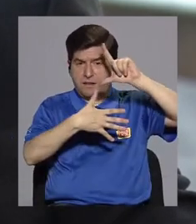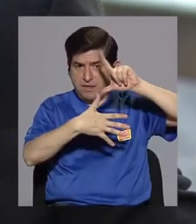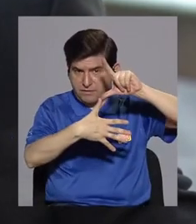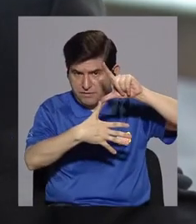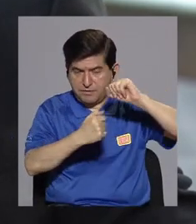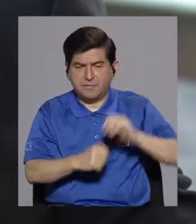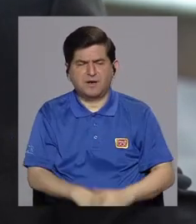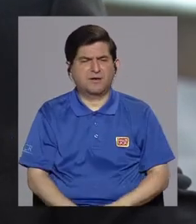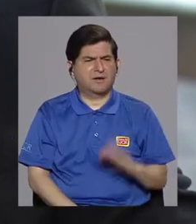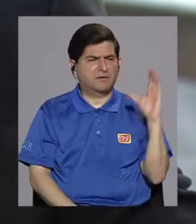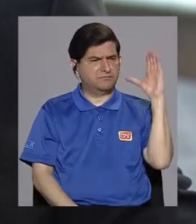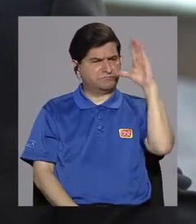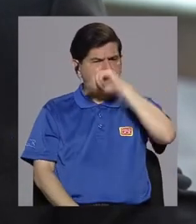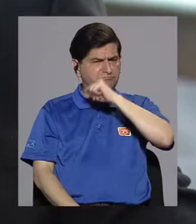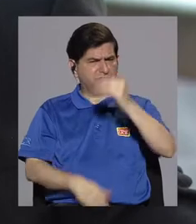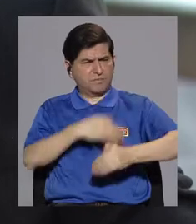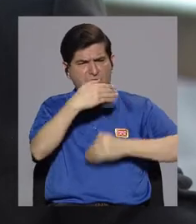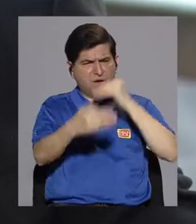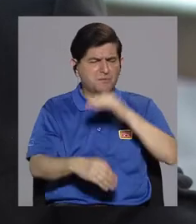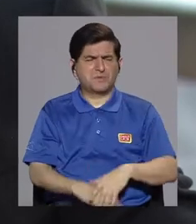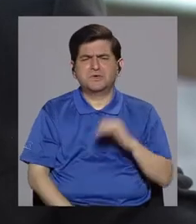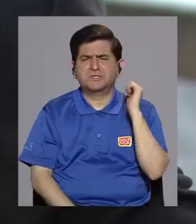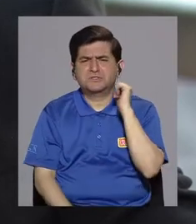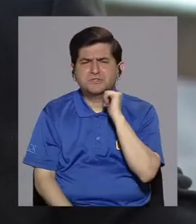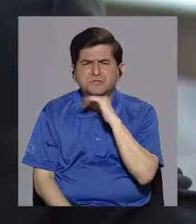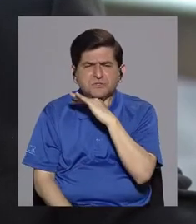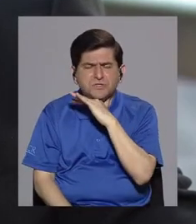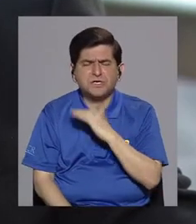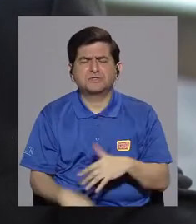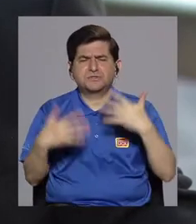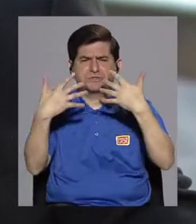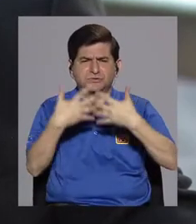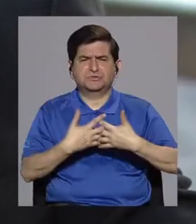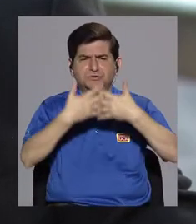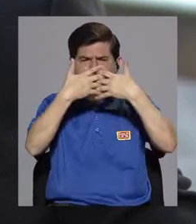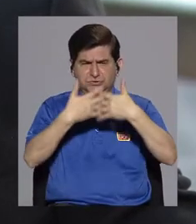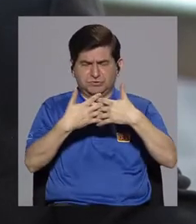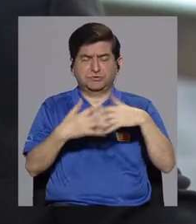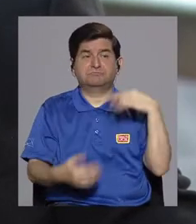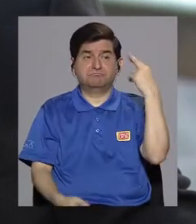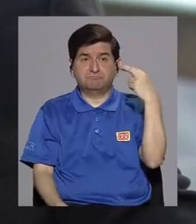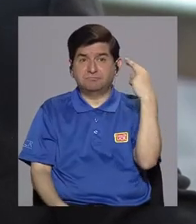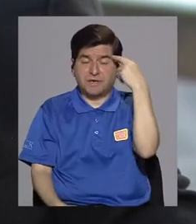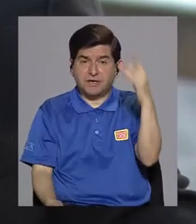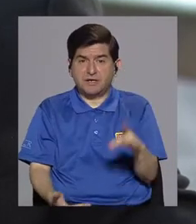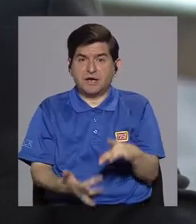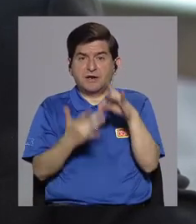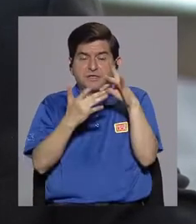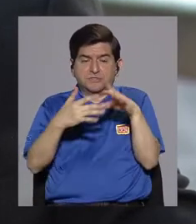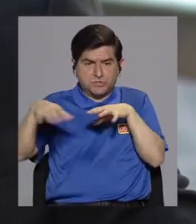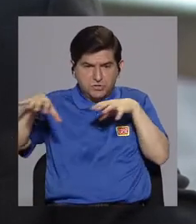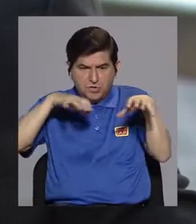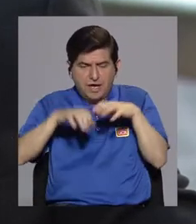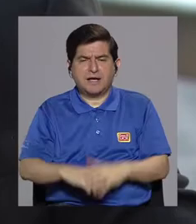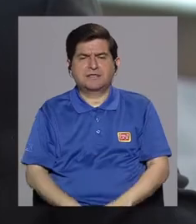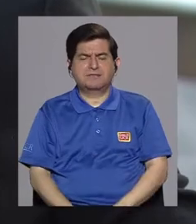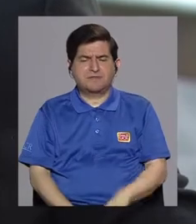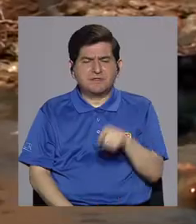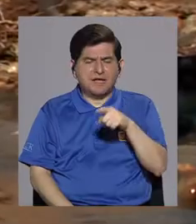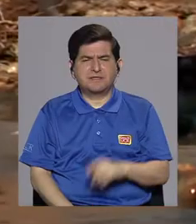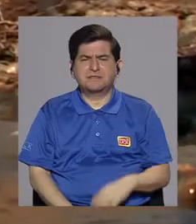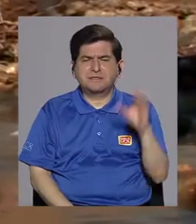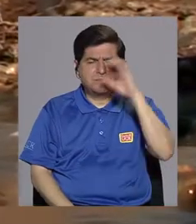Latina hemos visto procesos de contaminación industrial a consecuencia sobre todo de la actividad